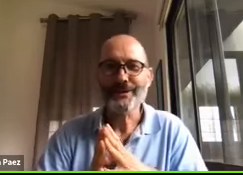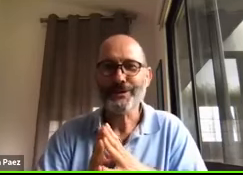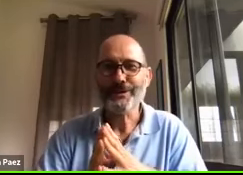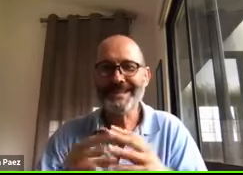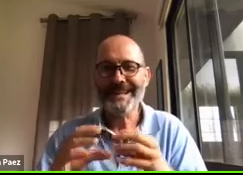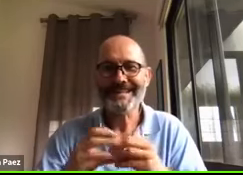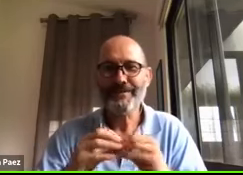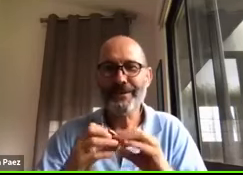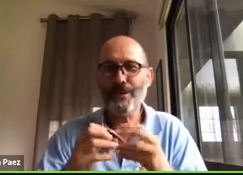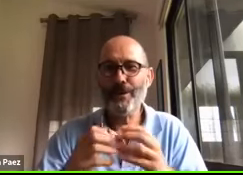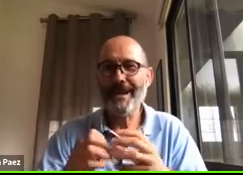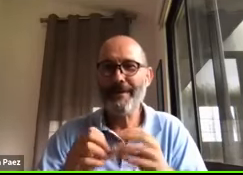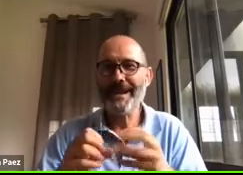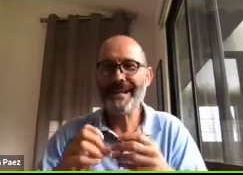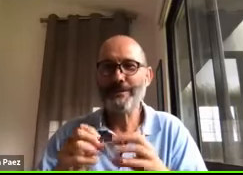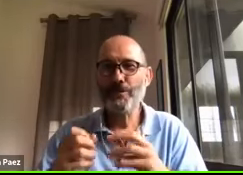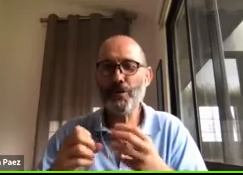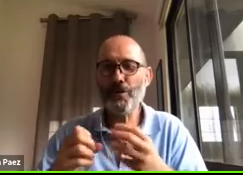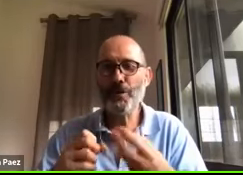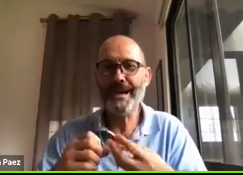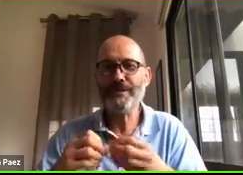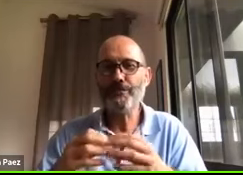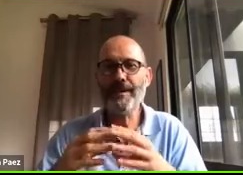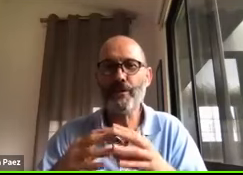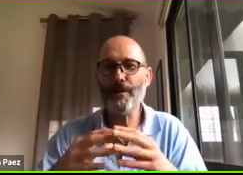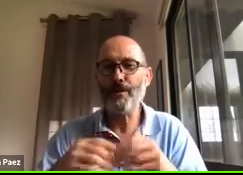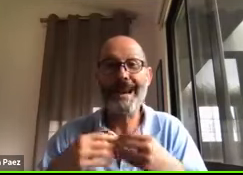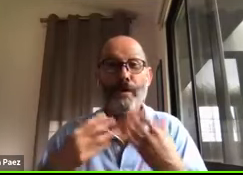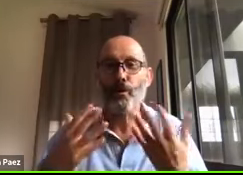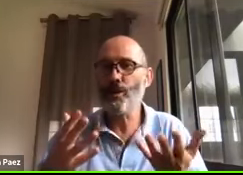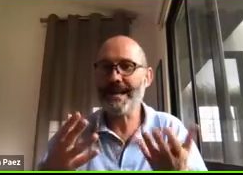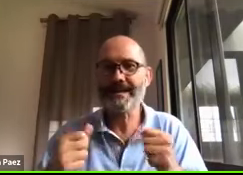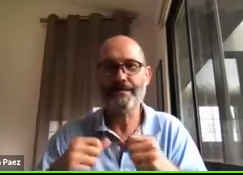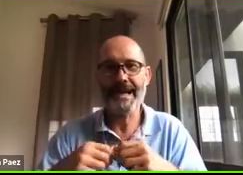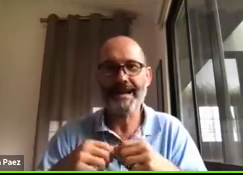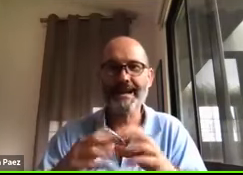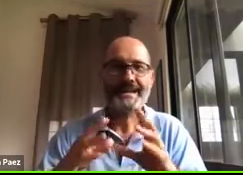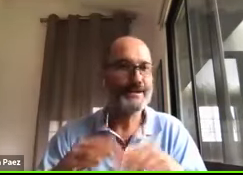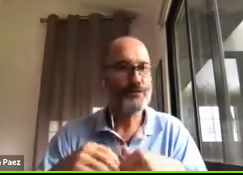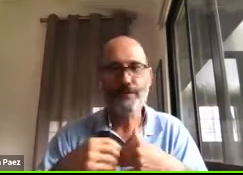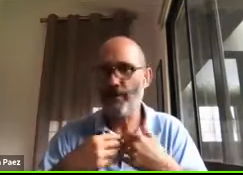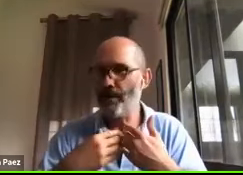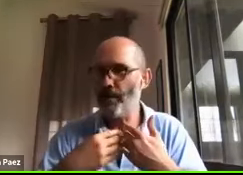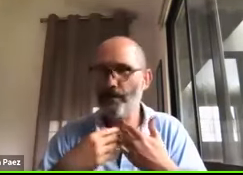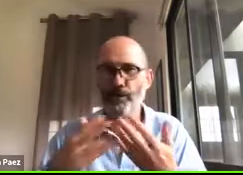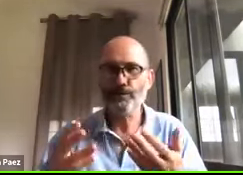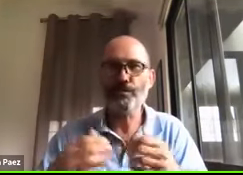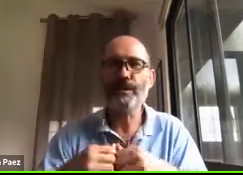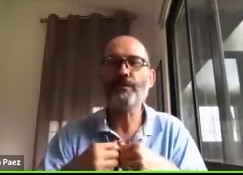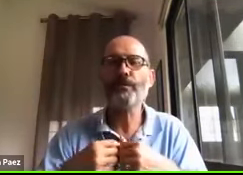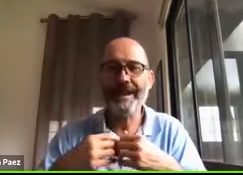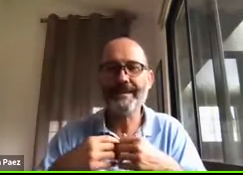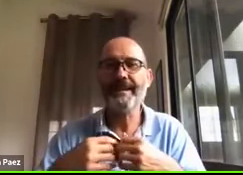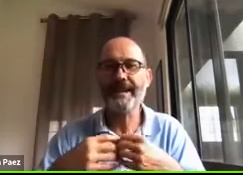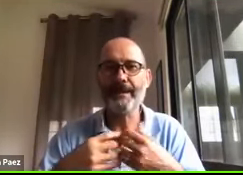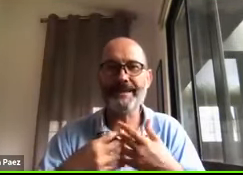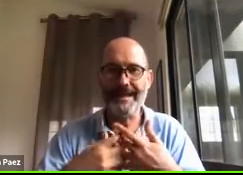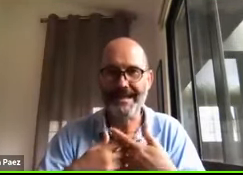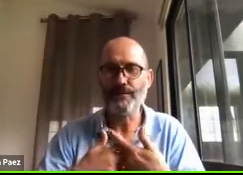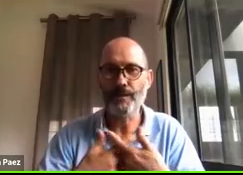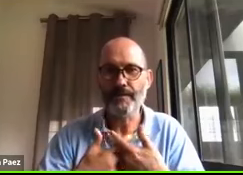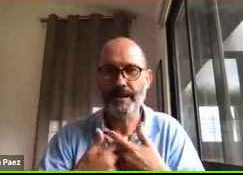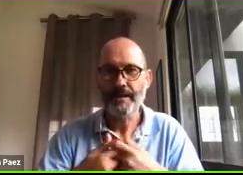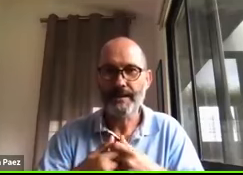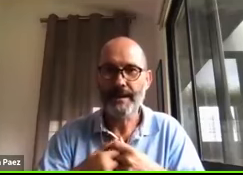entonces este fenómeno de la migración es un fenómeno de la colonia también y es un fenómeno por supuesto por ende del